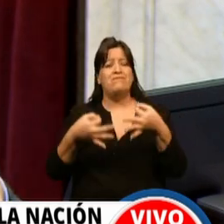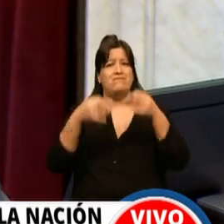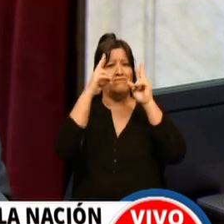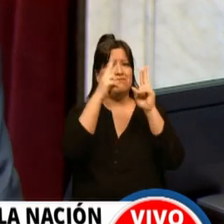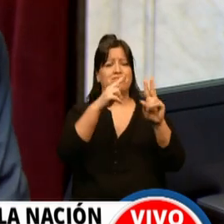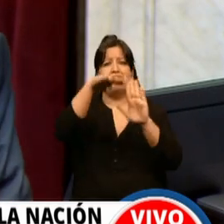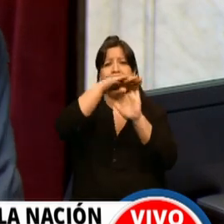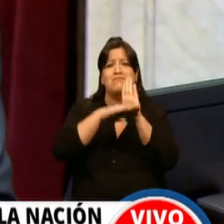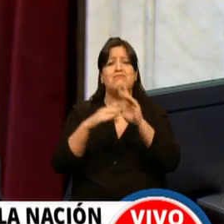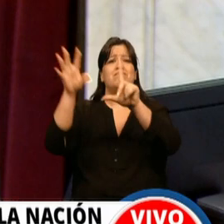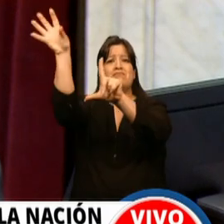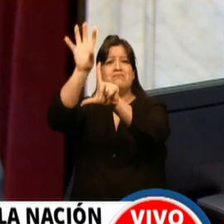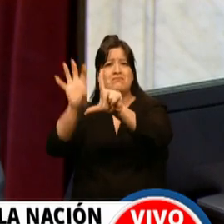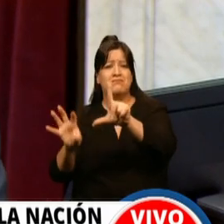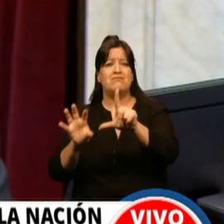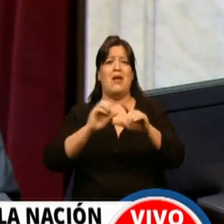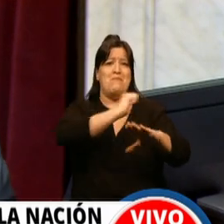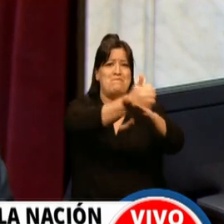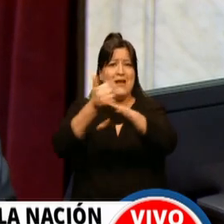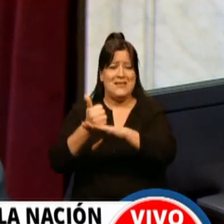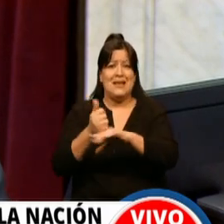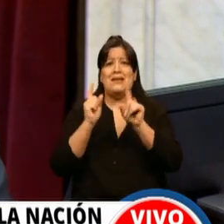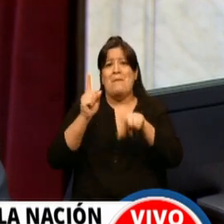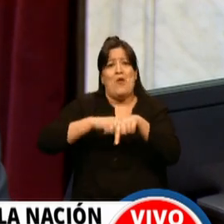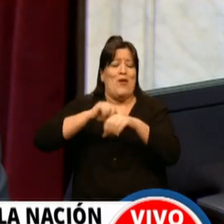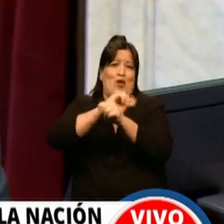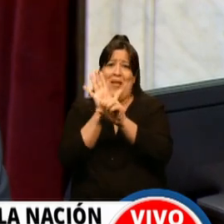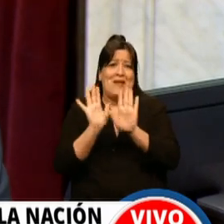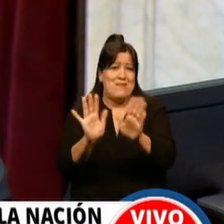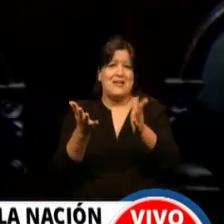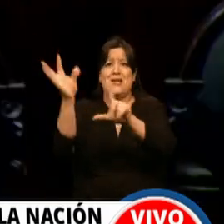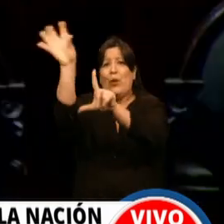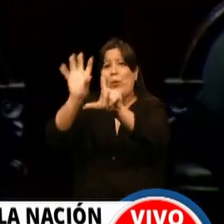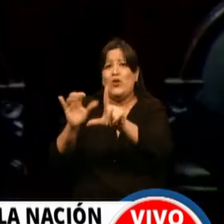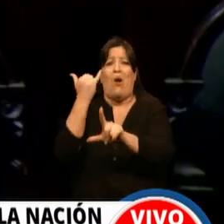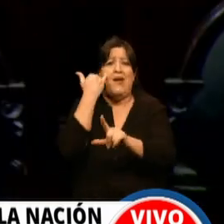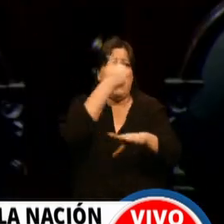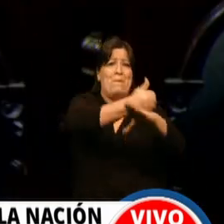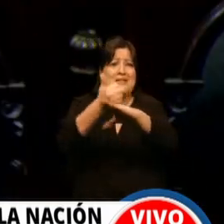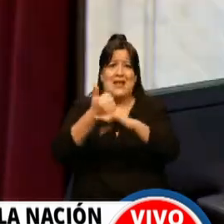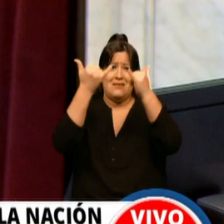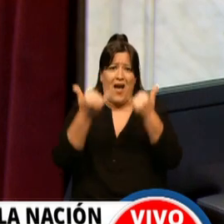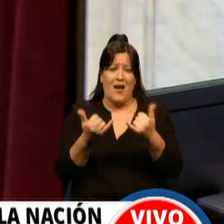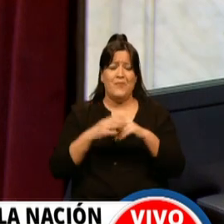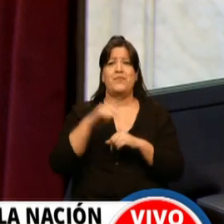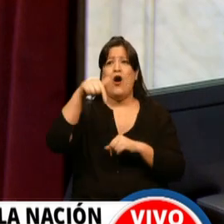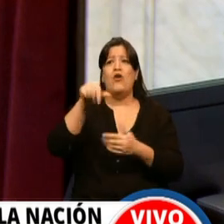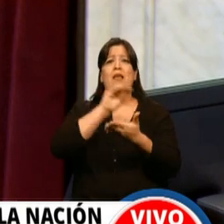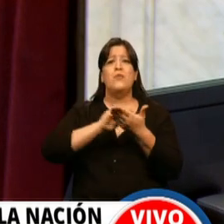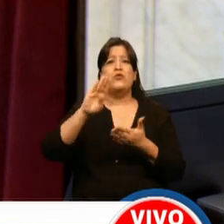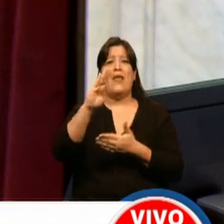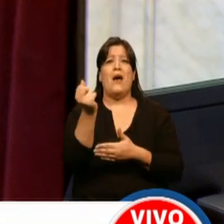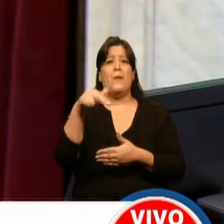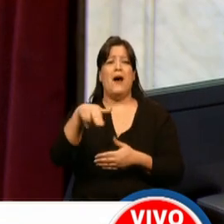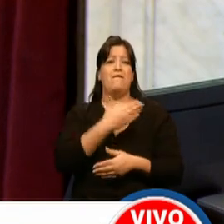manera analógica y digital en tiempos de pandemia muchas gracias en el uso de la palabra la diputada karina